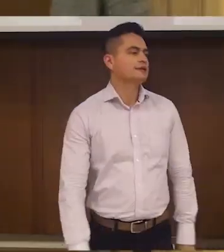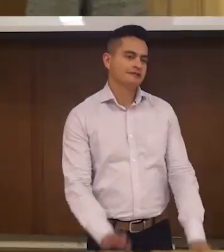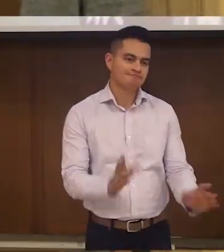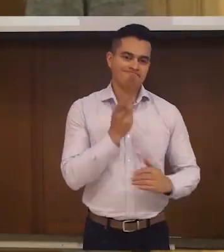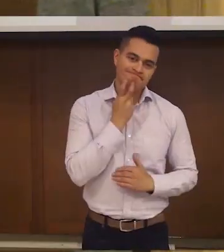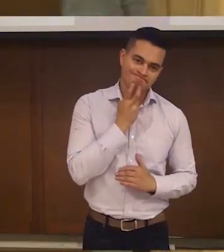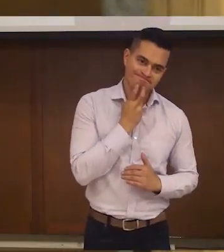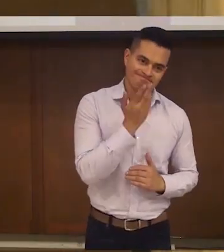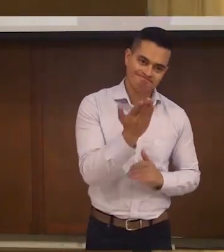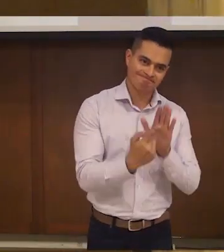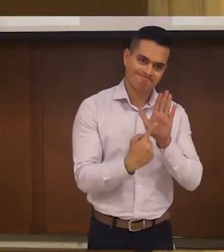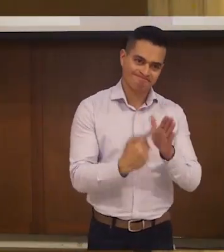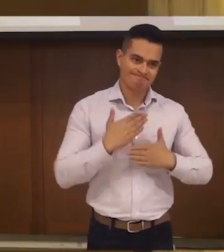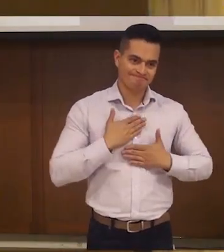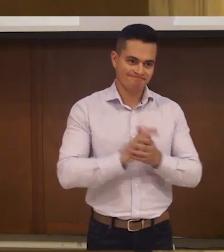Eso es todo.